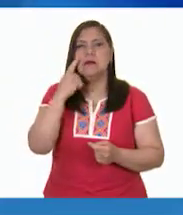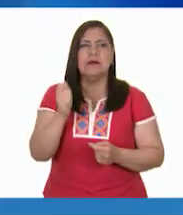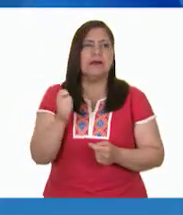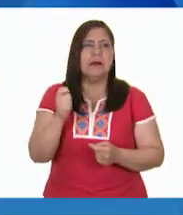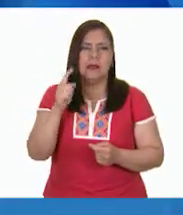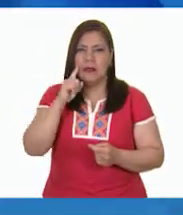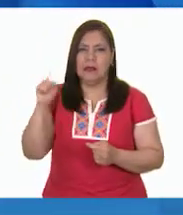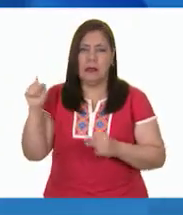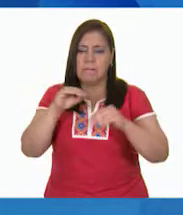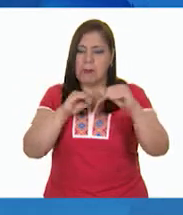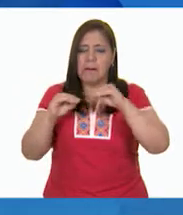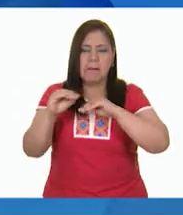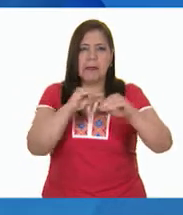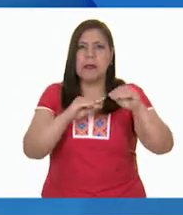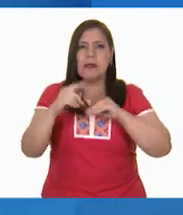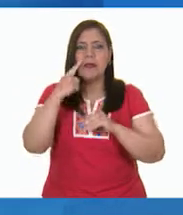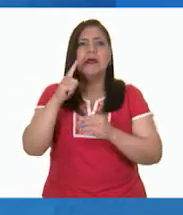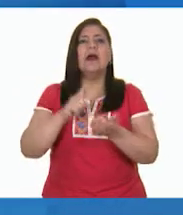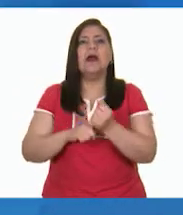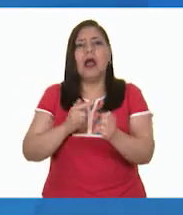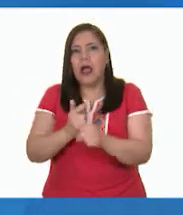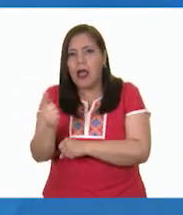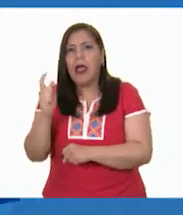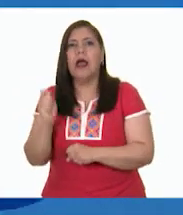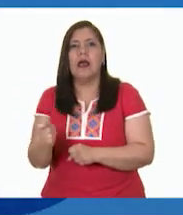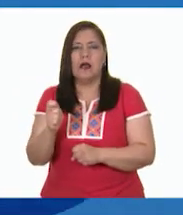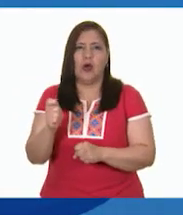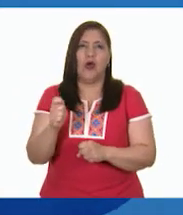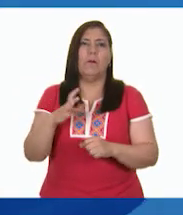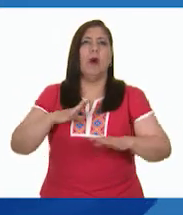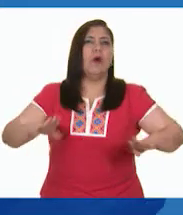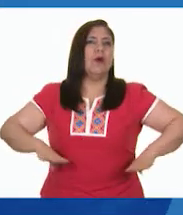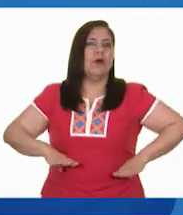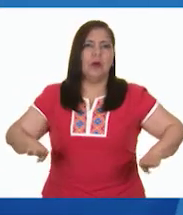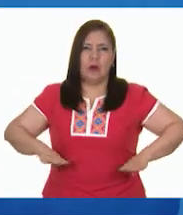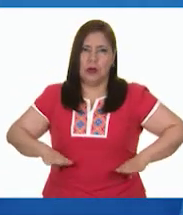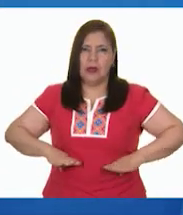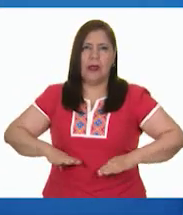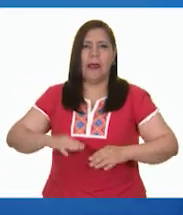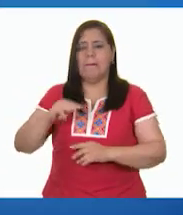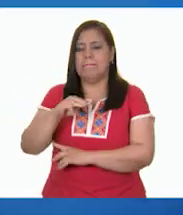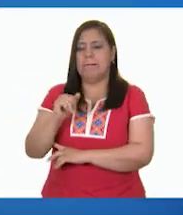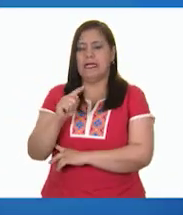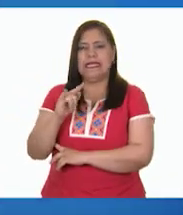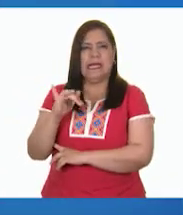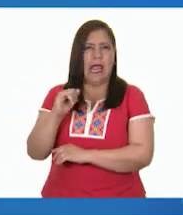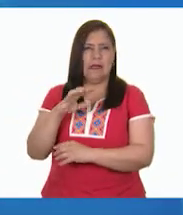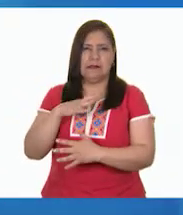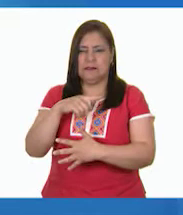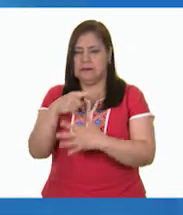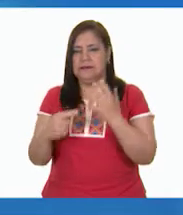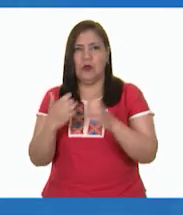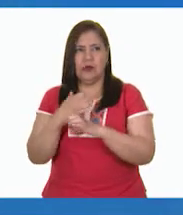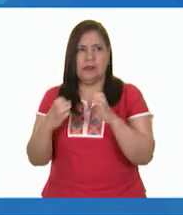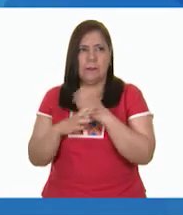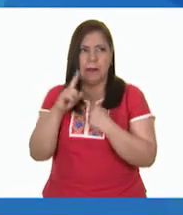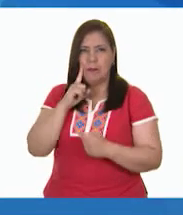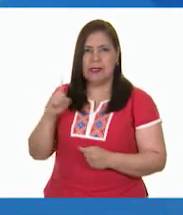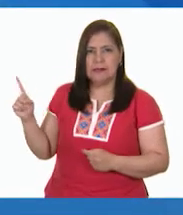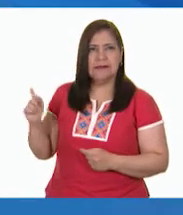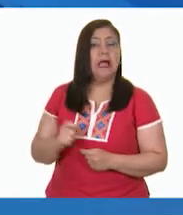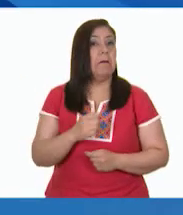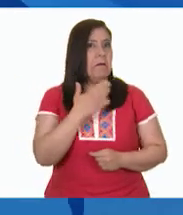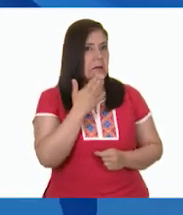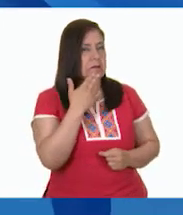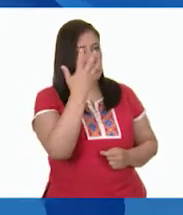Vamos a armar un rompecabezas en el cual vamos a identificar los estados de la materia. Muy bien. Velo muy bien ahí en la pantalla. Muy bien. Ay, qué bonito